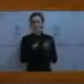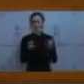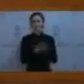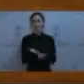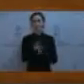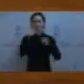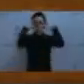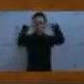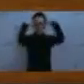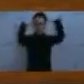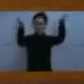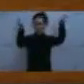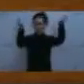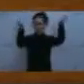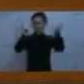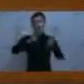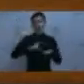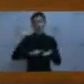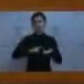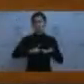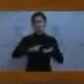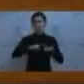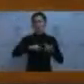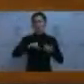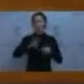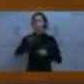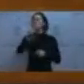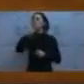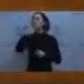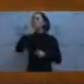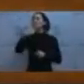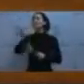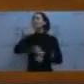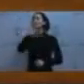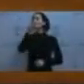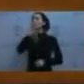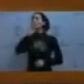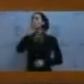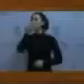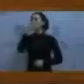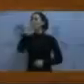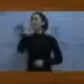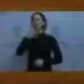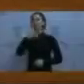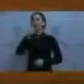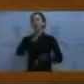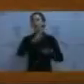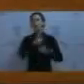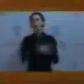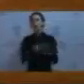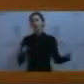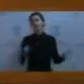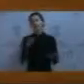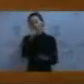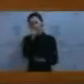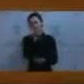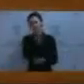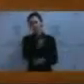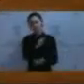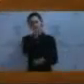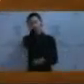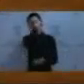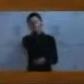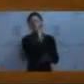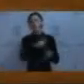del lobo. Aquí les dice venir y comparecer. Y yo me pregunto, 17 años pidiendo opinión y